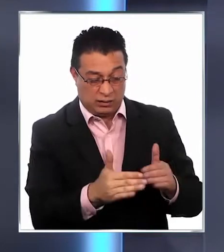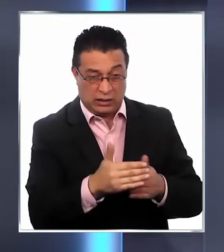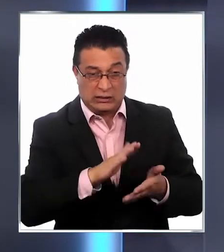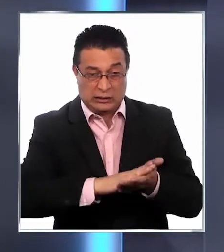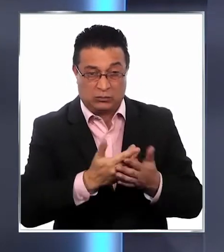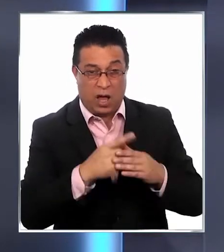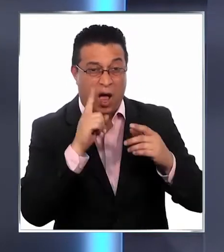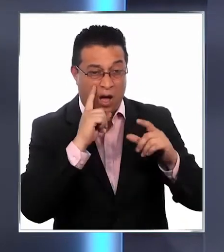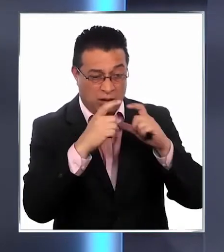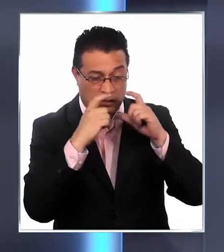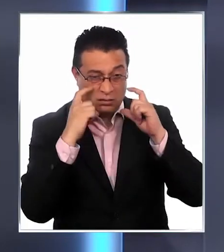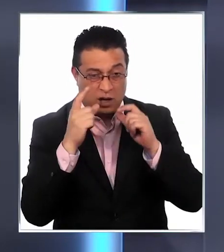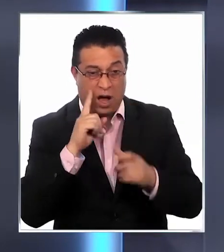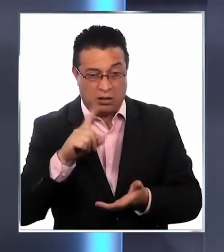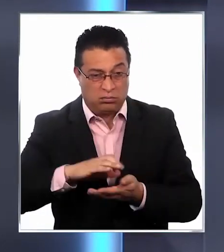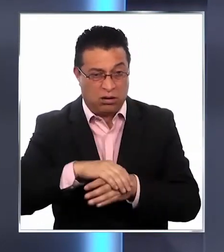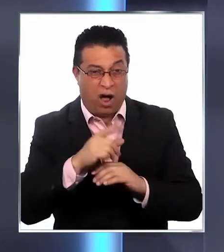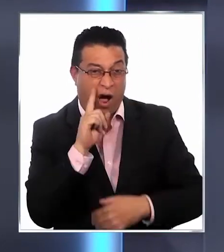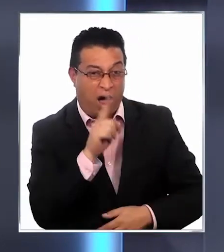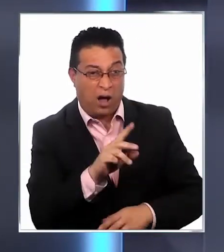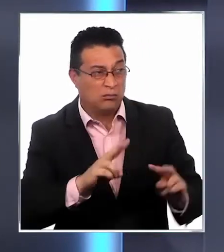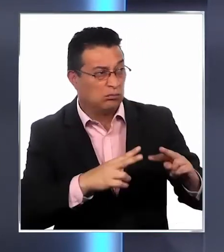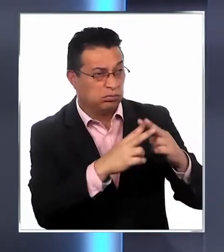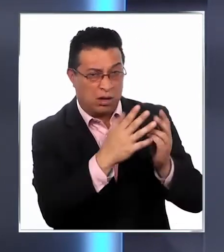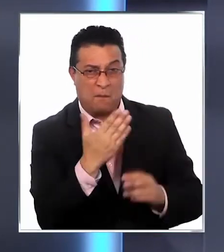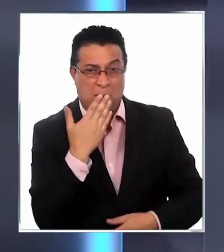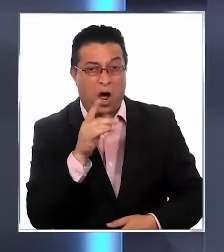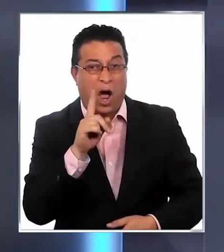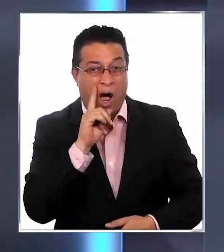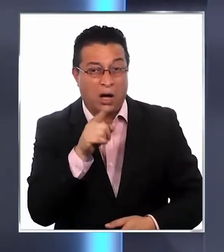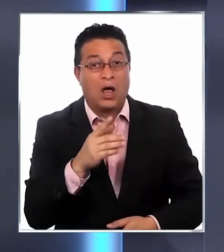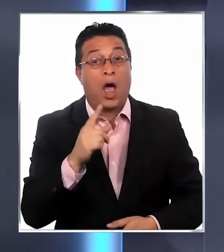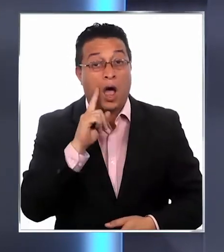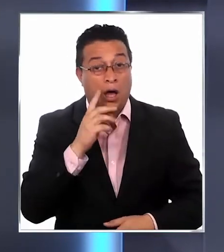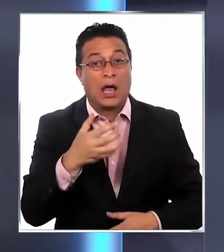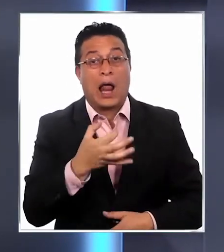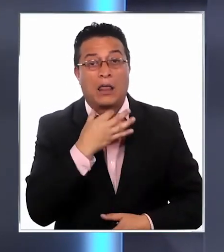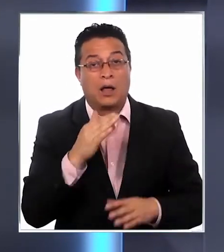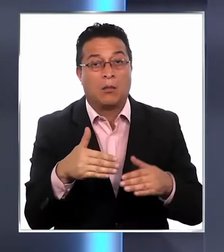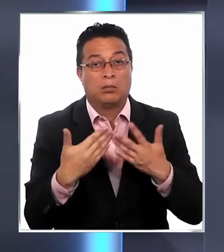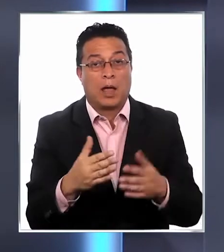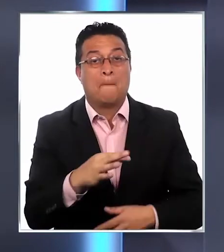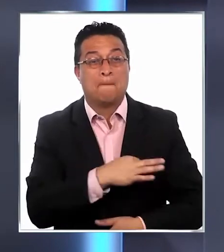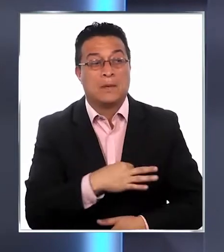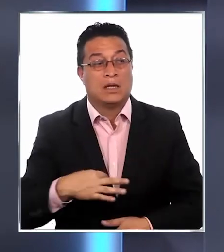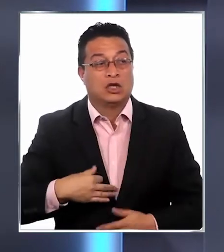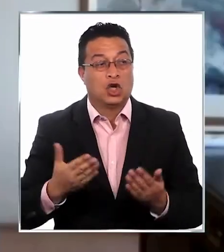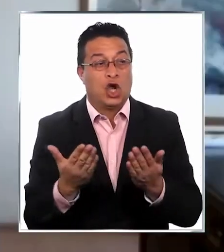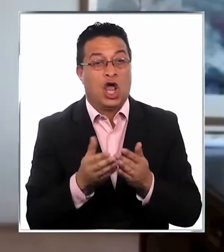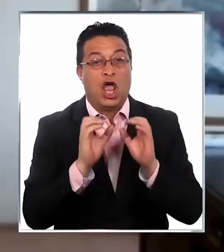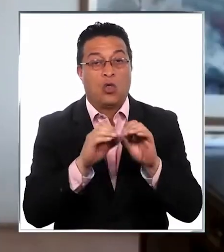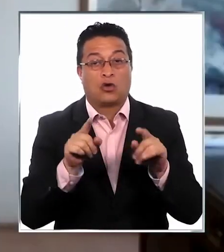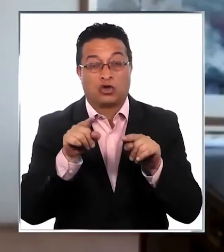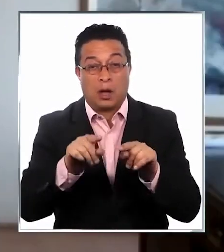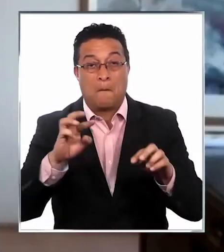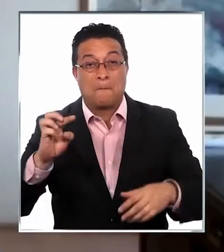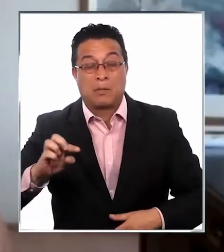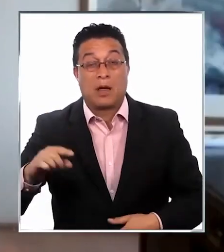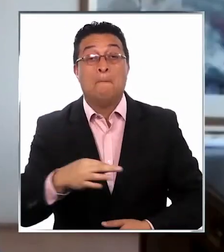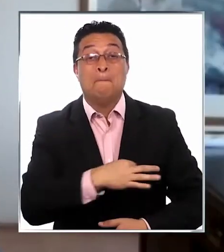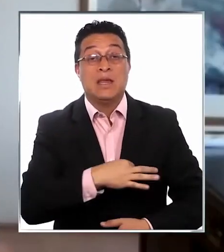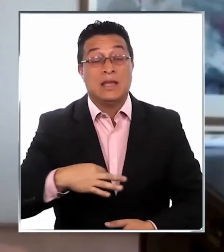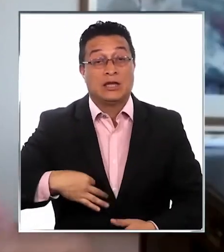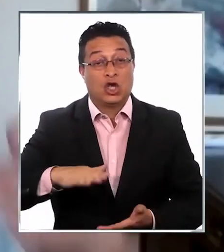sanitarios, ¿habrá podido mejorar su infraestructura, por ejemplo? ¿Qué garantías puede darle usted como ministro de Educación a esos papás? El Ministerio de Salud